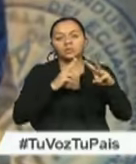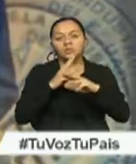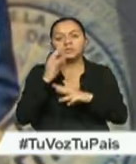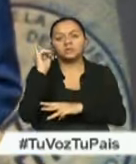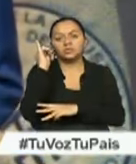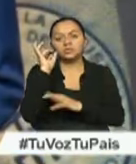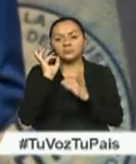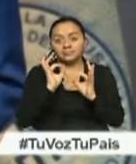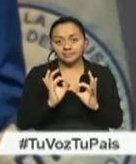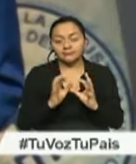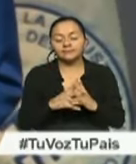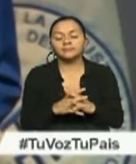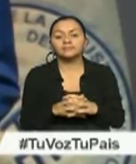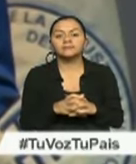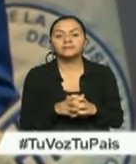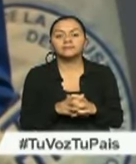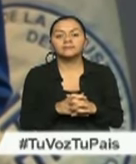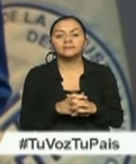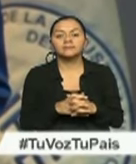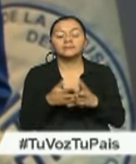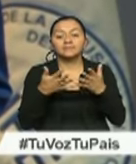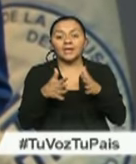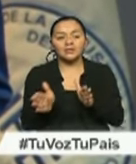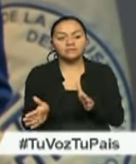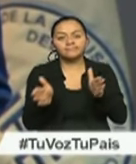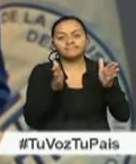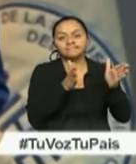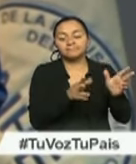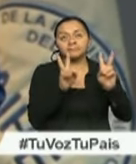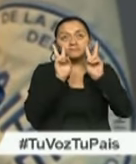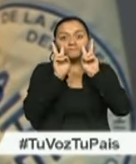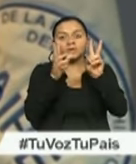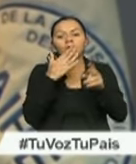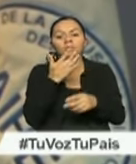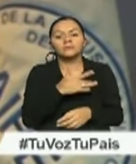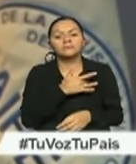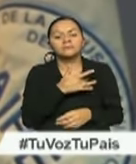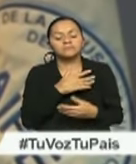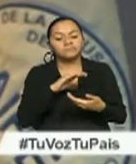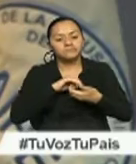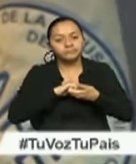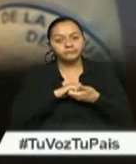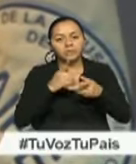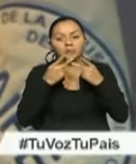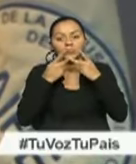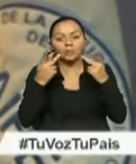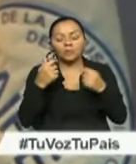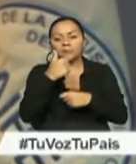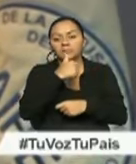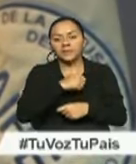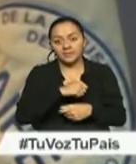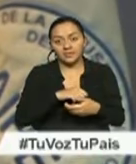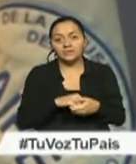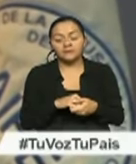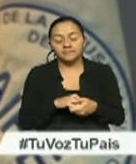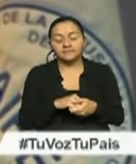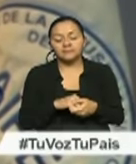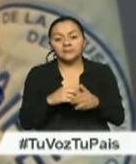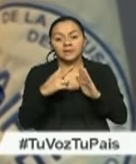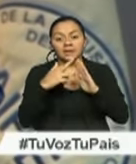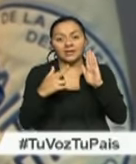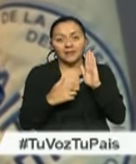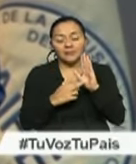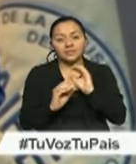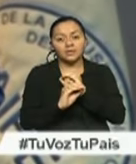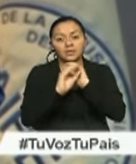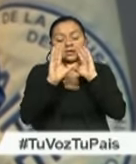industria. Hemos redimensionado el sentido de la relación público-privada con reglas